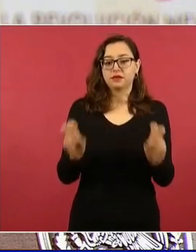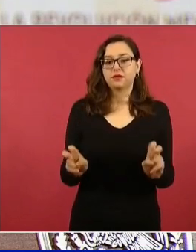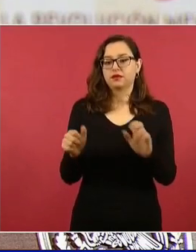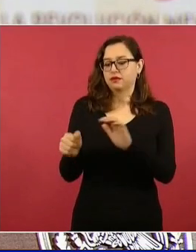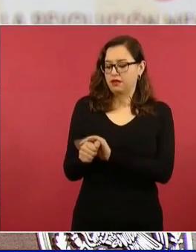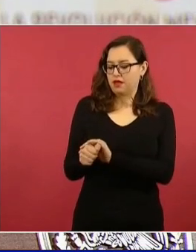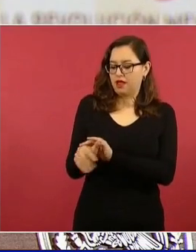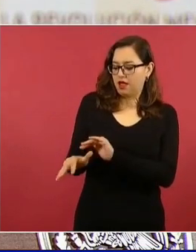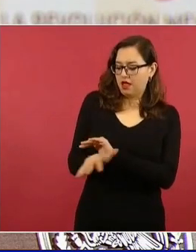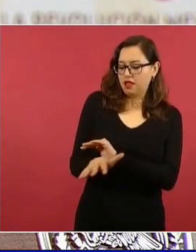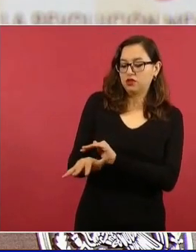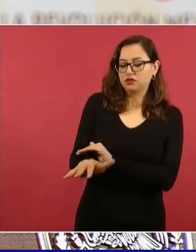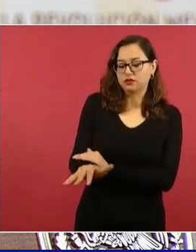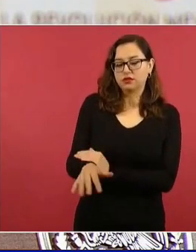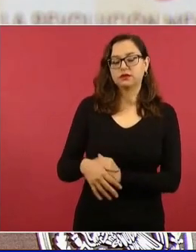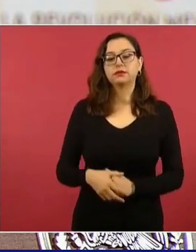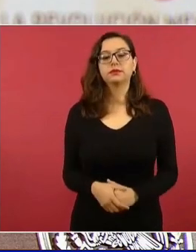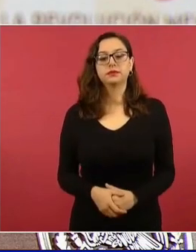Ayotzinapa.